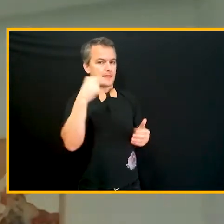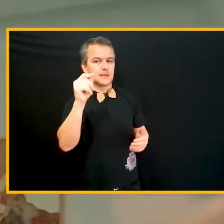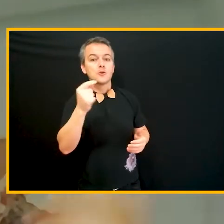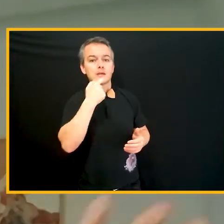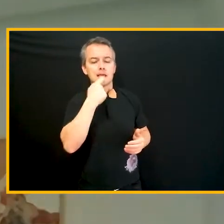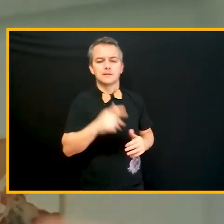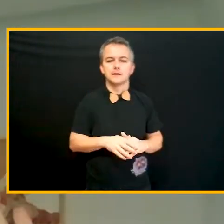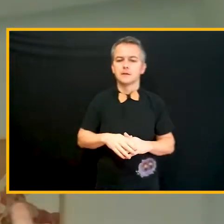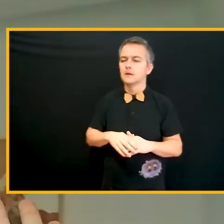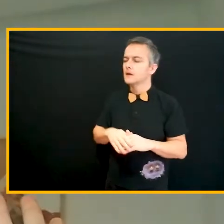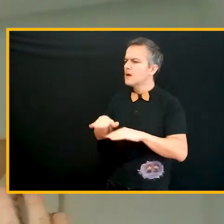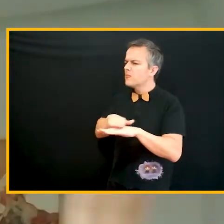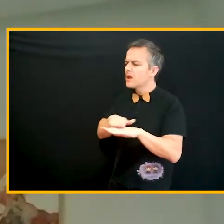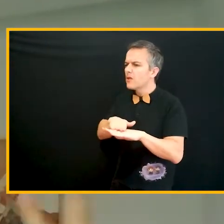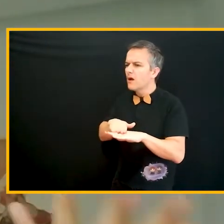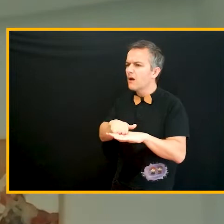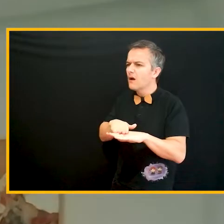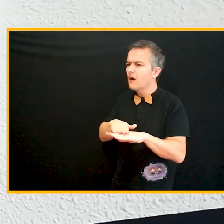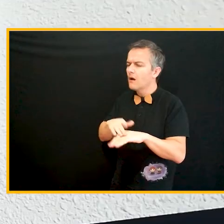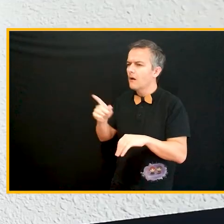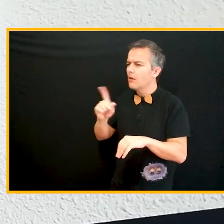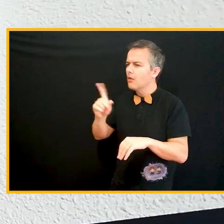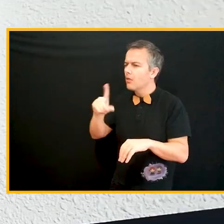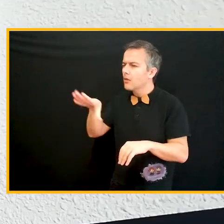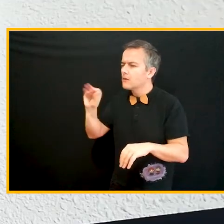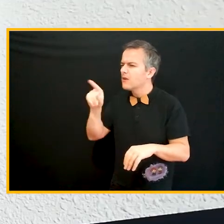Perdona, ¿puedes repetir? Es que no te estoy entendiendo, ¿vale?